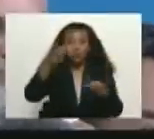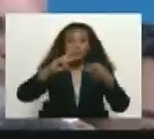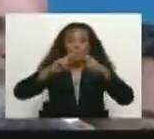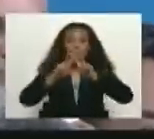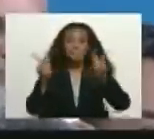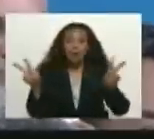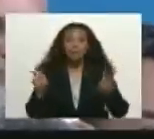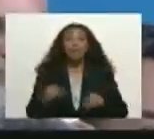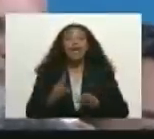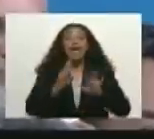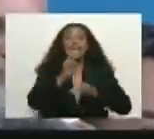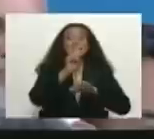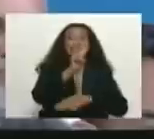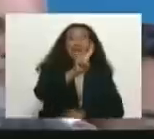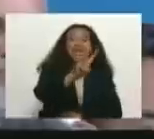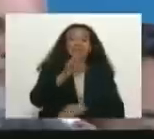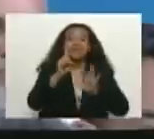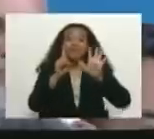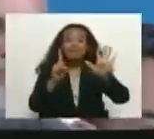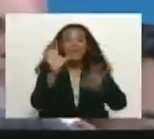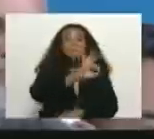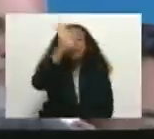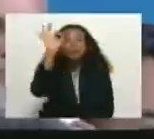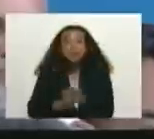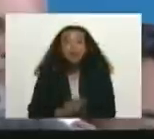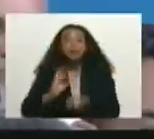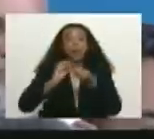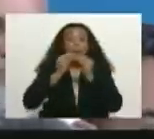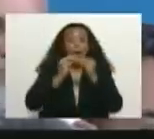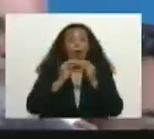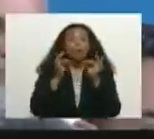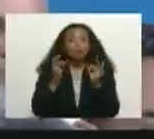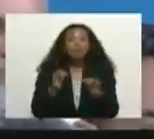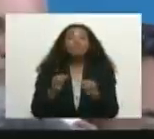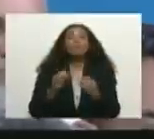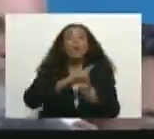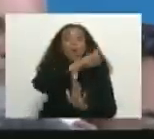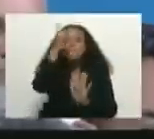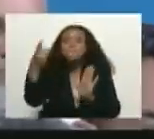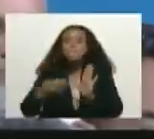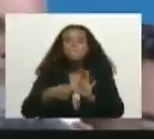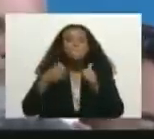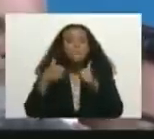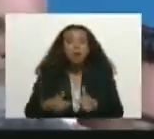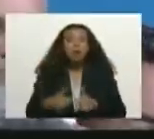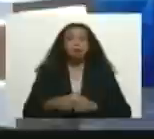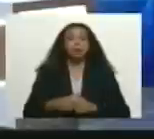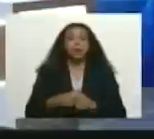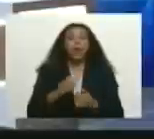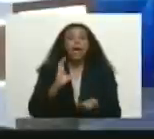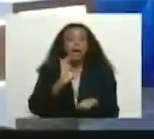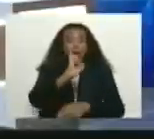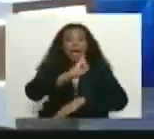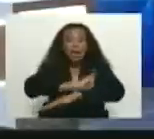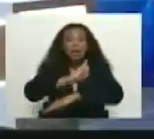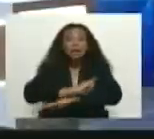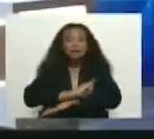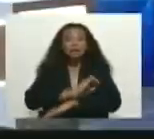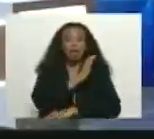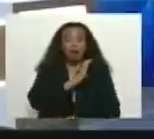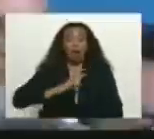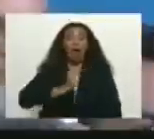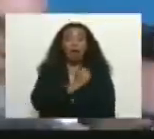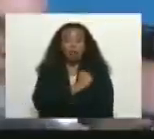¿Qué? 36%. Ya recuperadas, reparadas. Ya recuperadas. Oye, qué bonita, de iglesias católicas. Así es. Y de